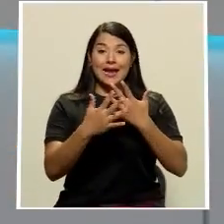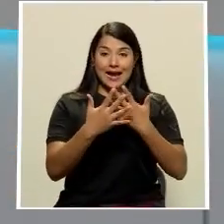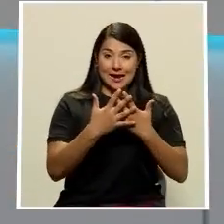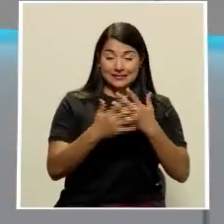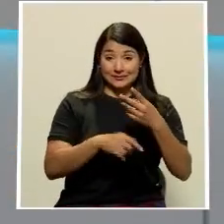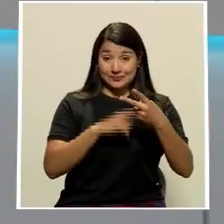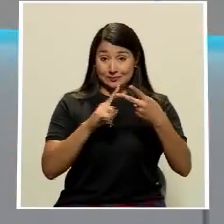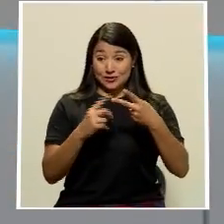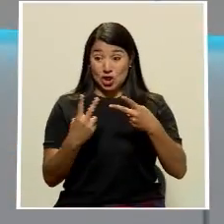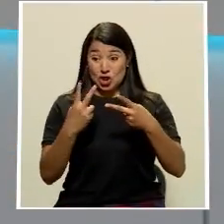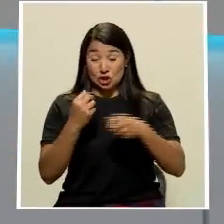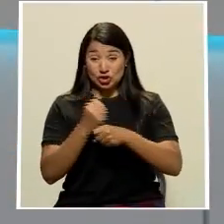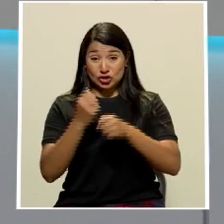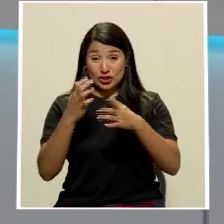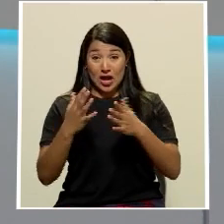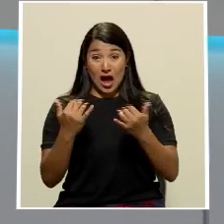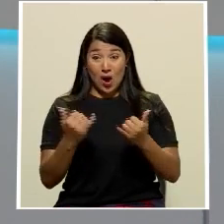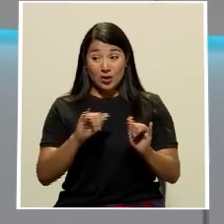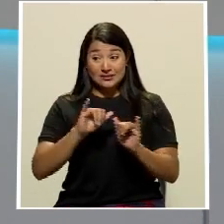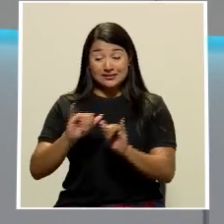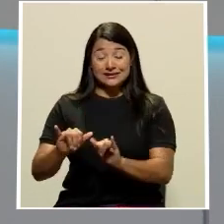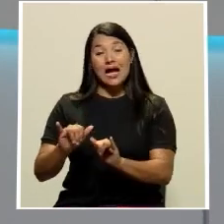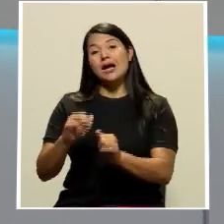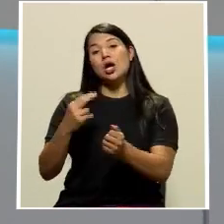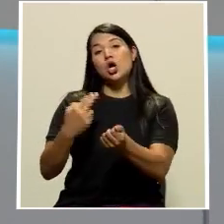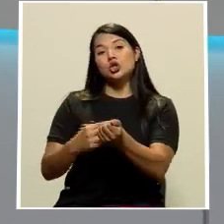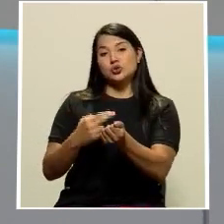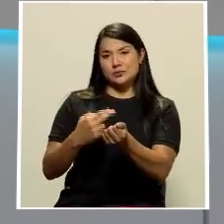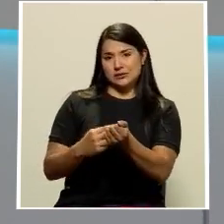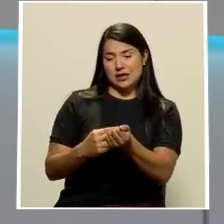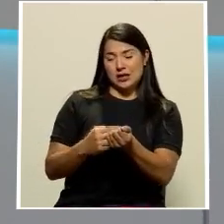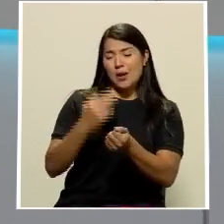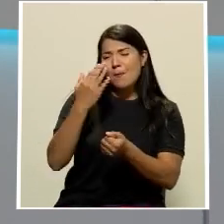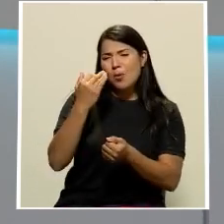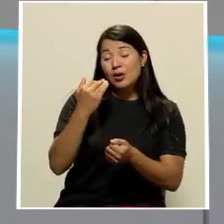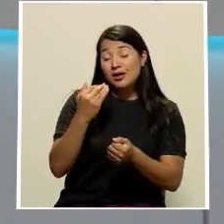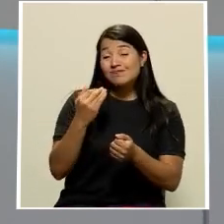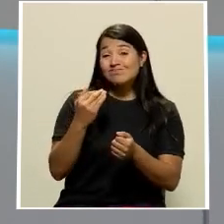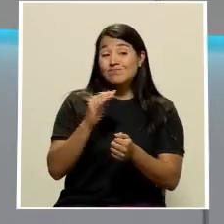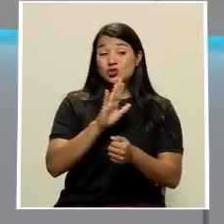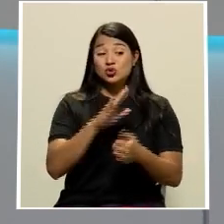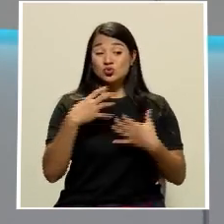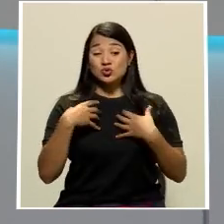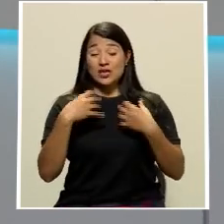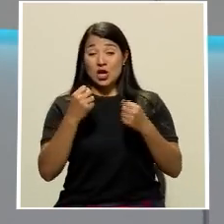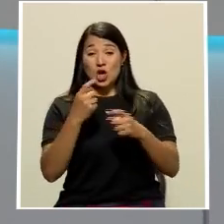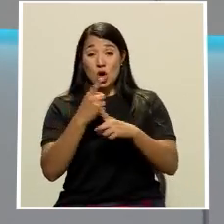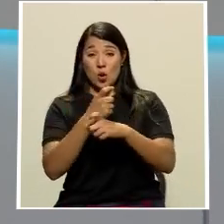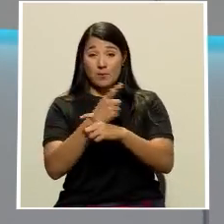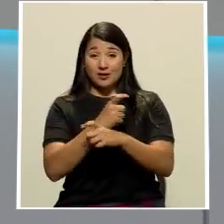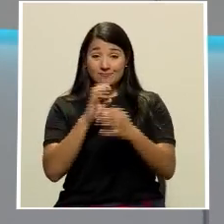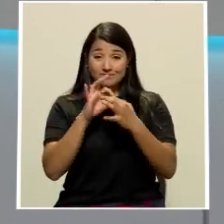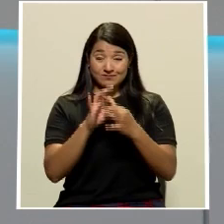2 funcionarios se encuentran internados en centros médicos tras complicarse